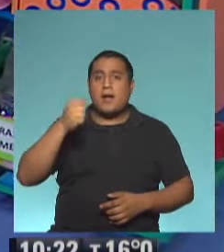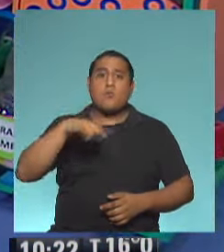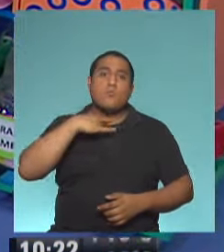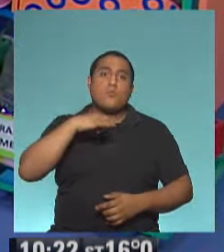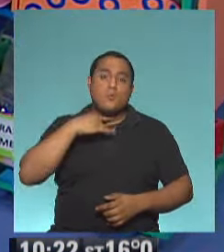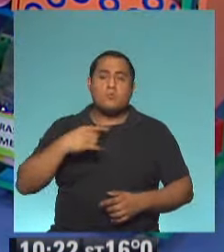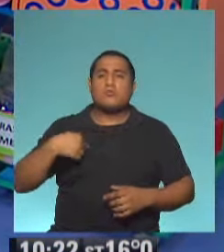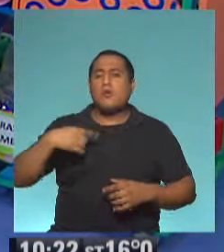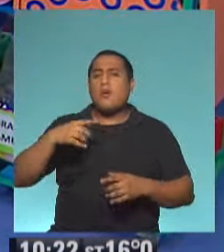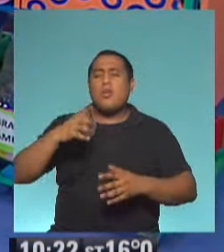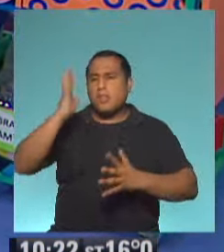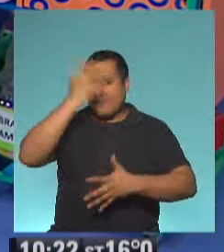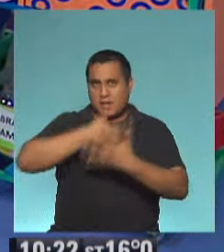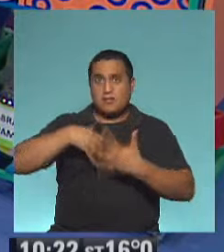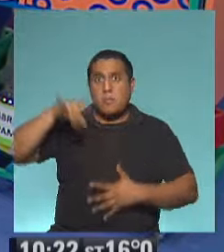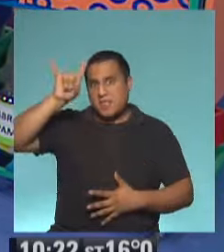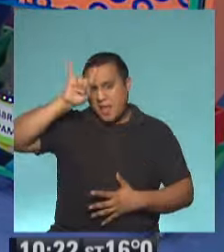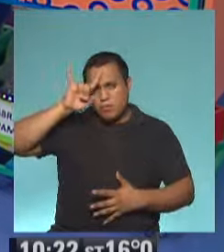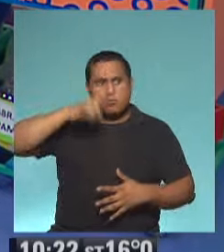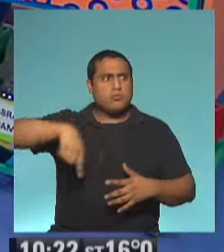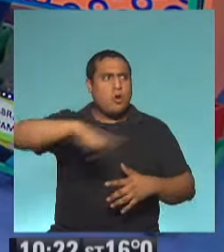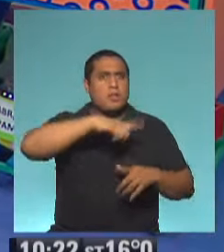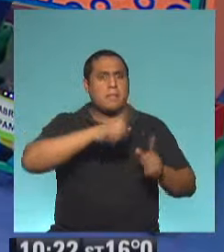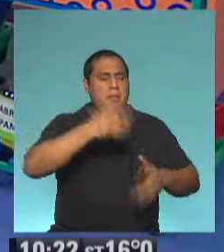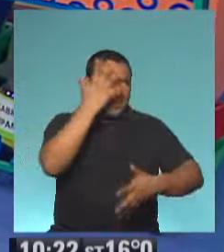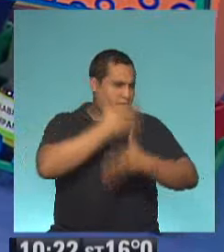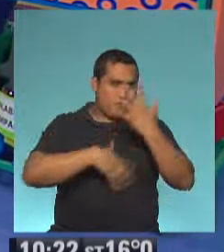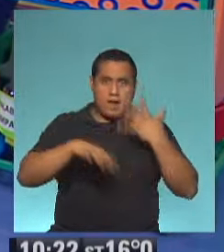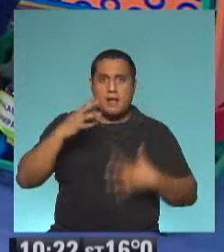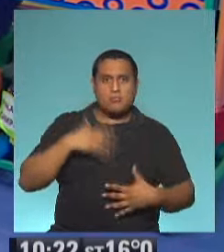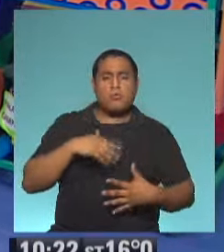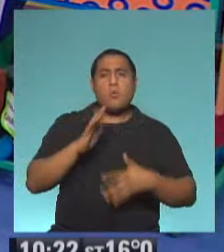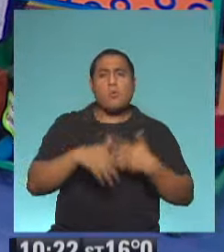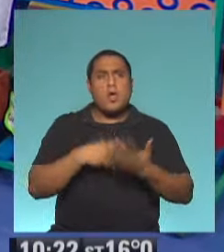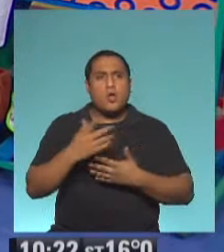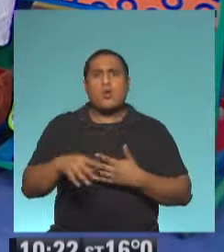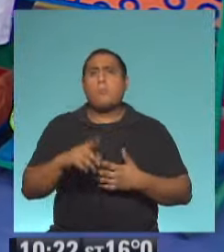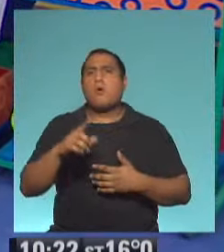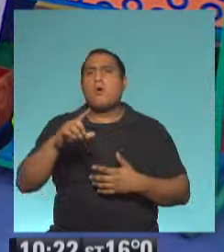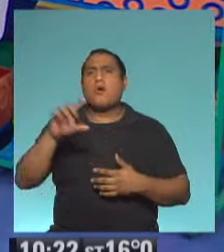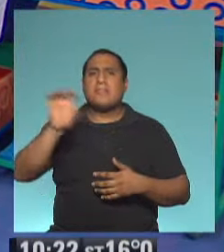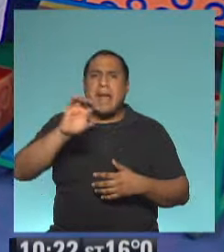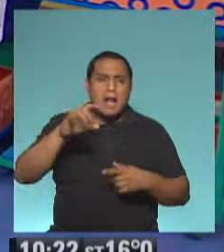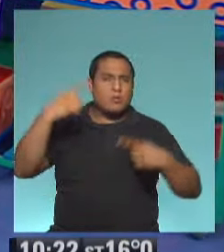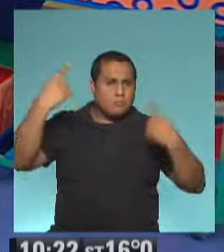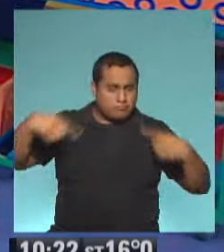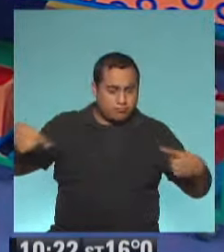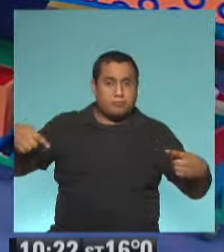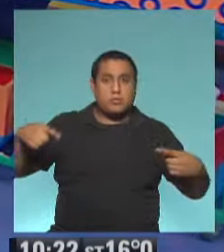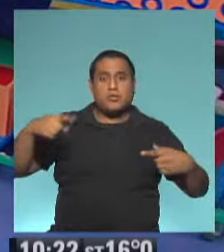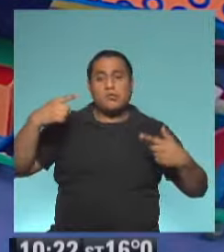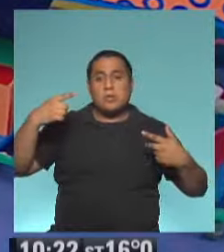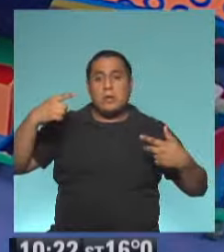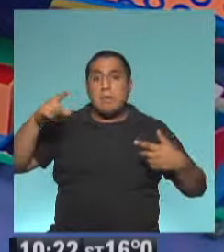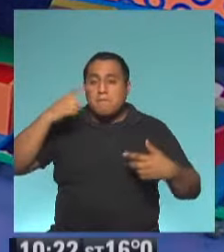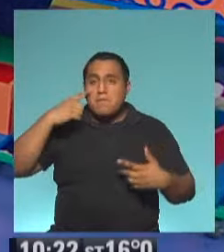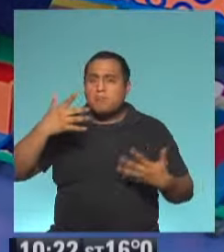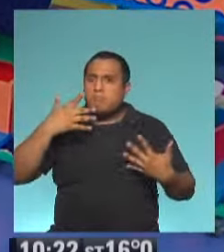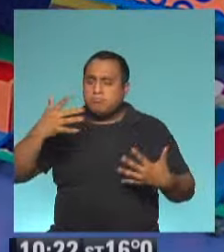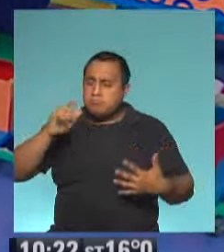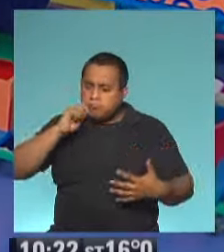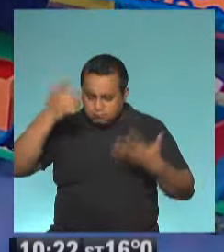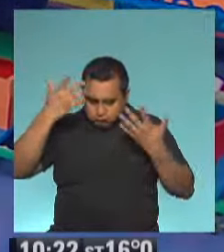de diabla y todos en mi casa se disfrazan, jugamos con la nieve, con talco, con un montón de cosas. ¡Qué hermosa! Mirá ese disfraz de diabla.